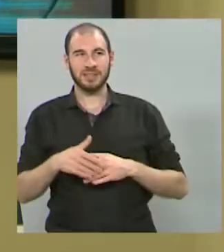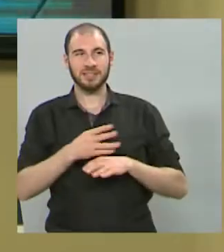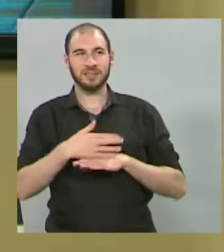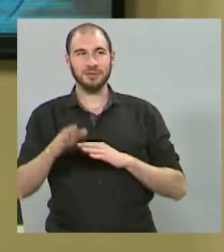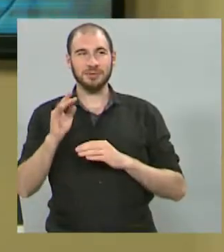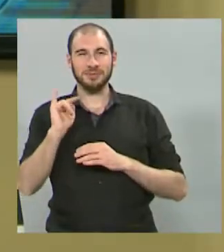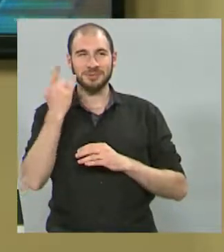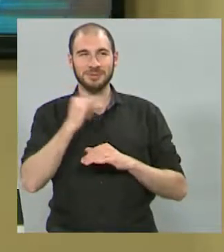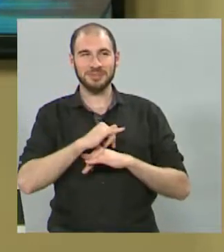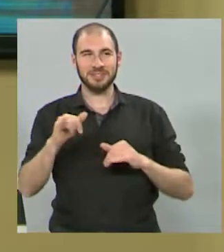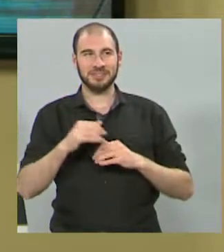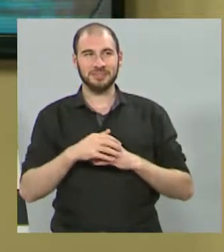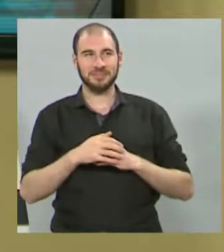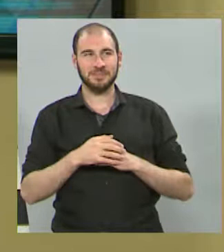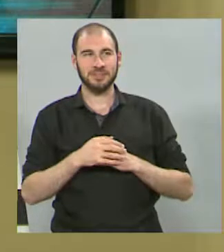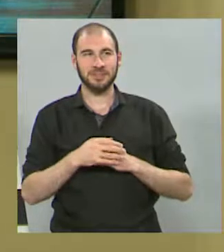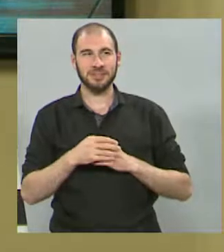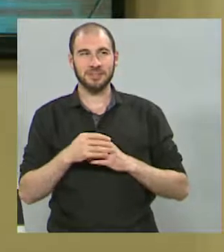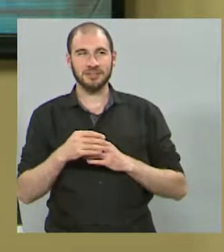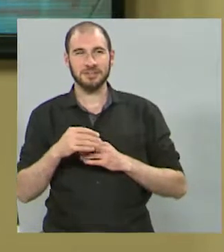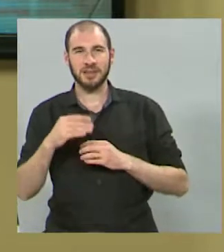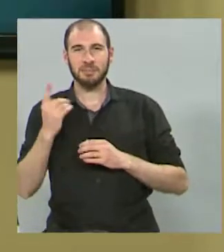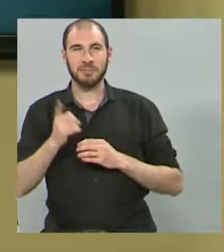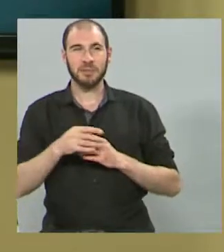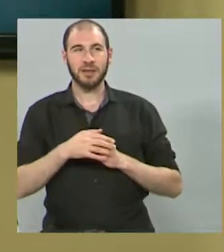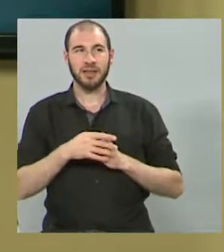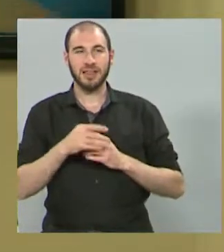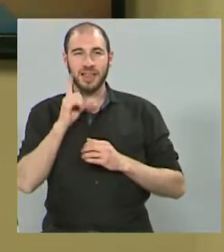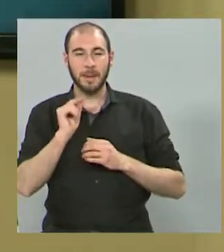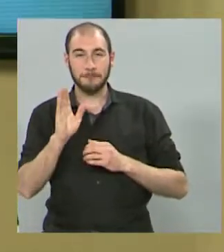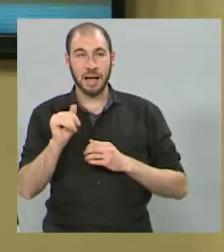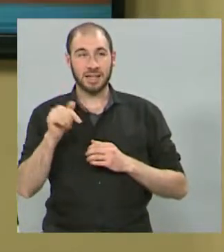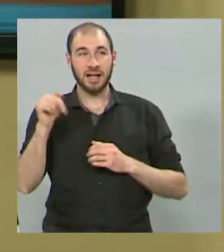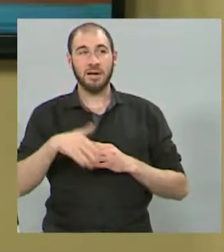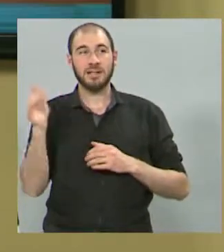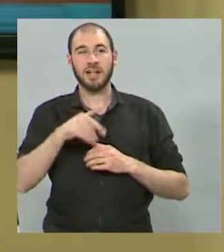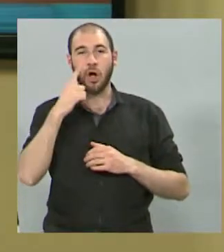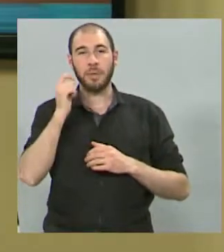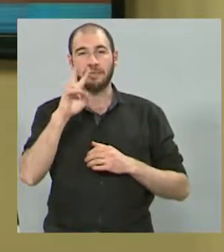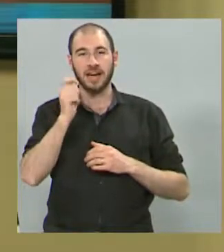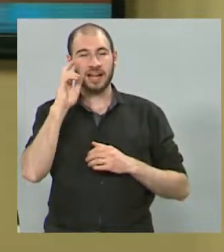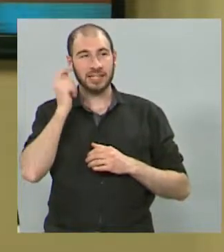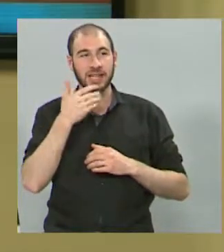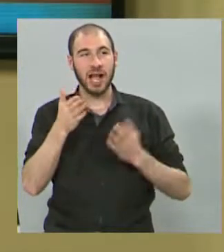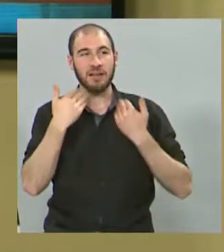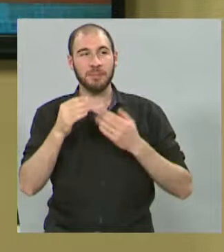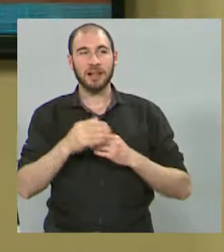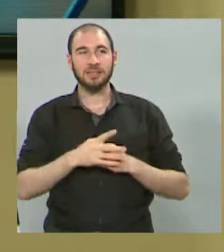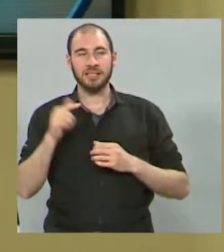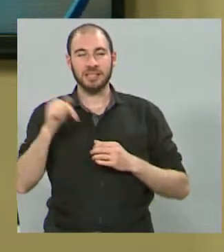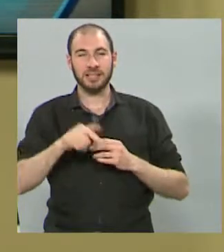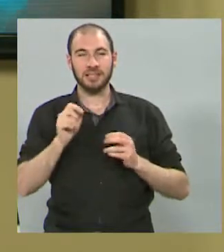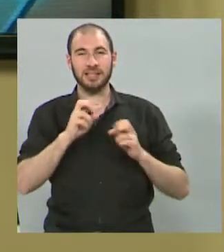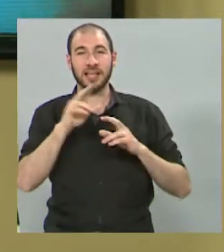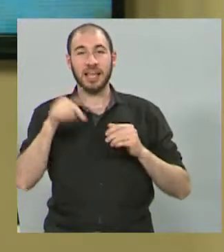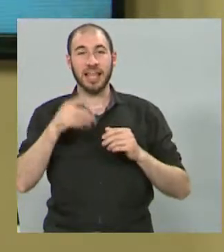Continuamos en Universidad Noticias y como todos los días martes lo tenemos a José Vargas para hablar un poco de